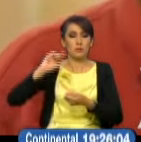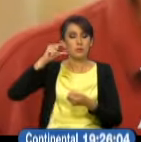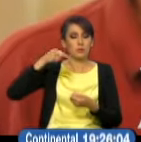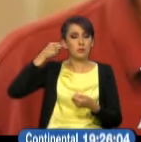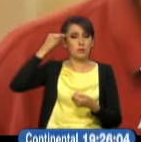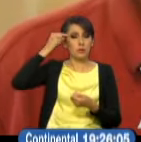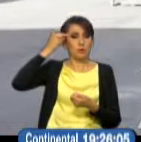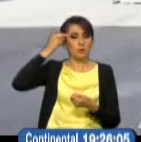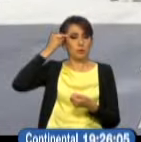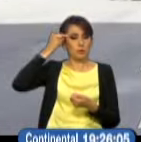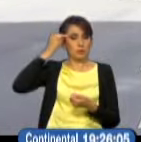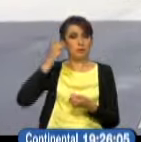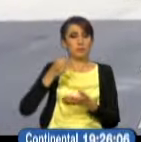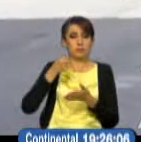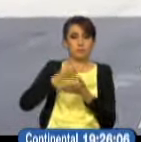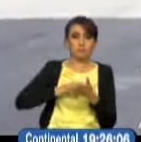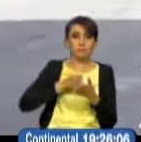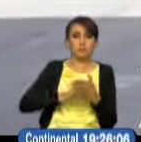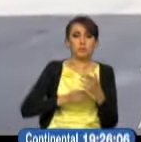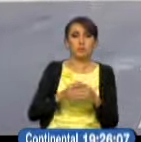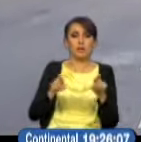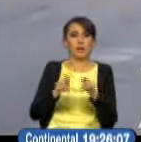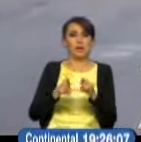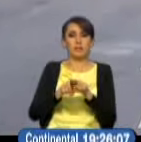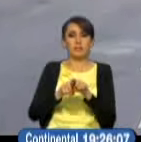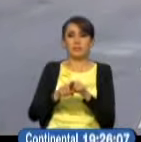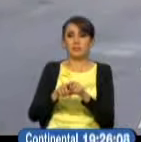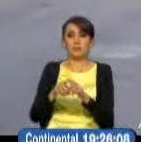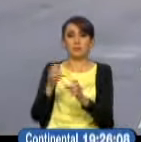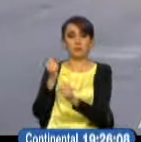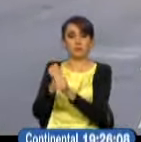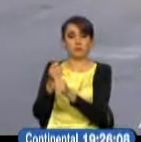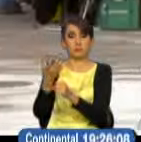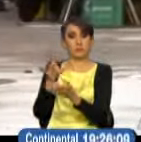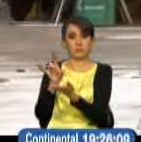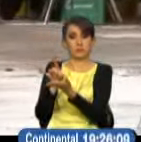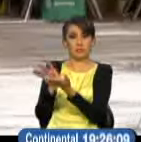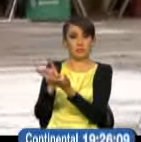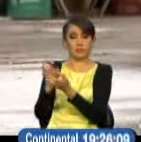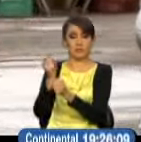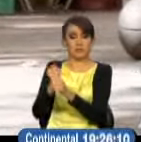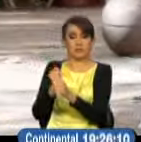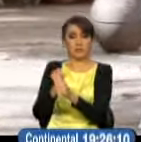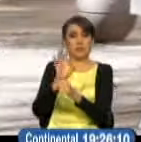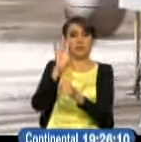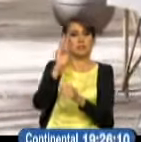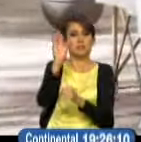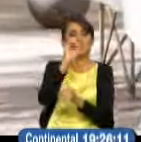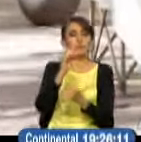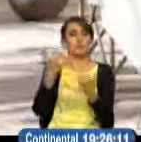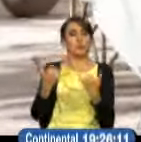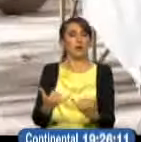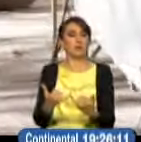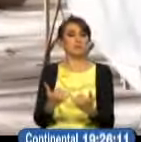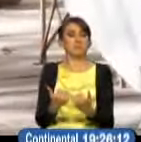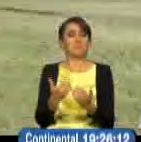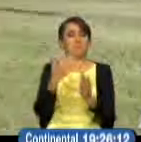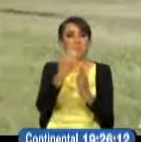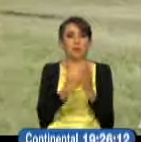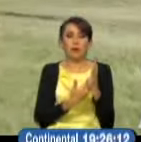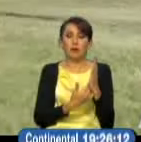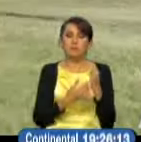de un gobierno progresista. Asimismo, el desempleo pasó del 12% en 2005 al 7% en 2016 y se